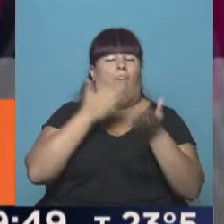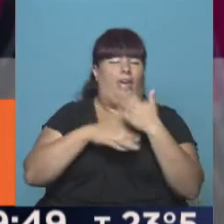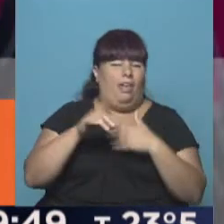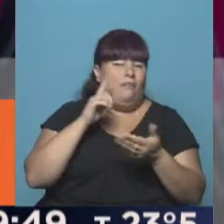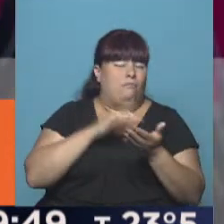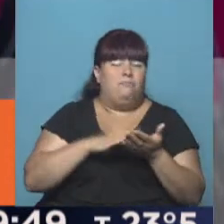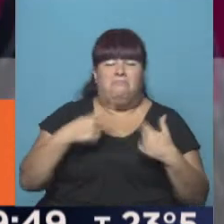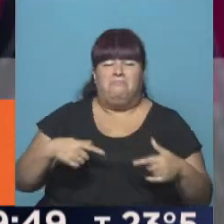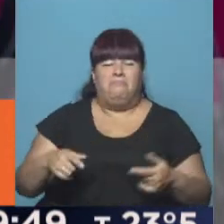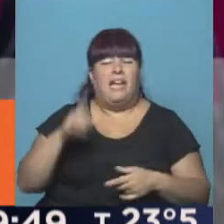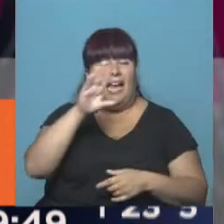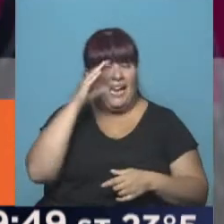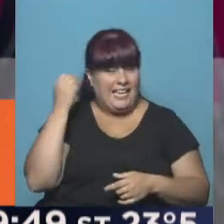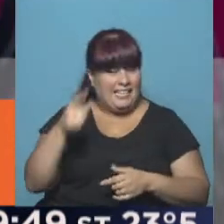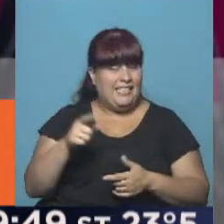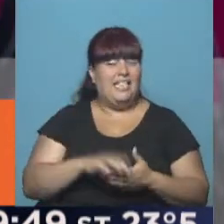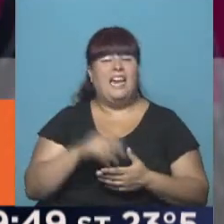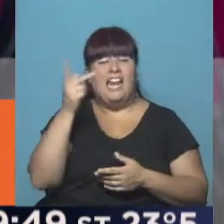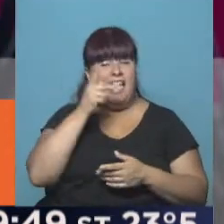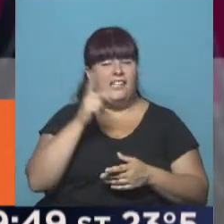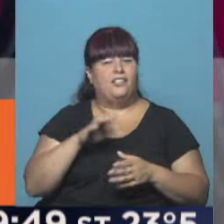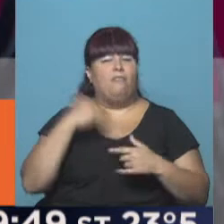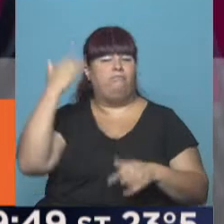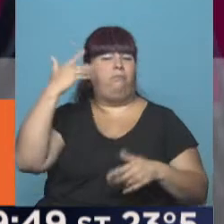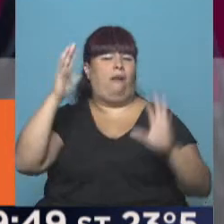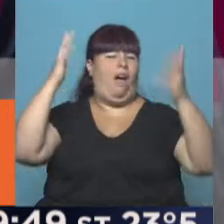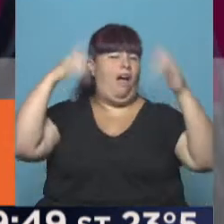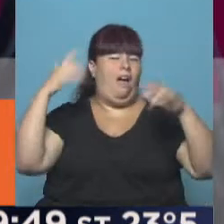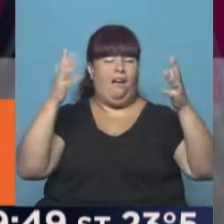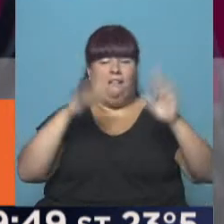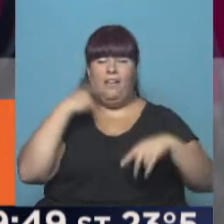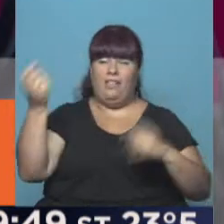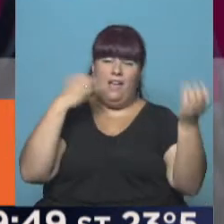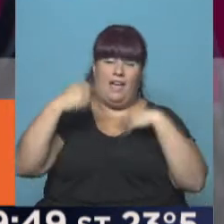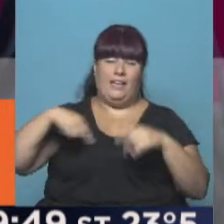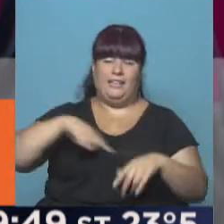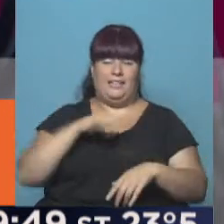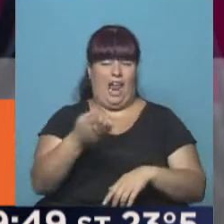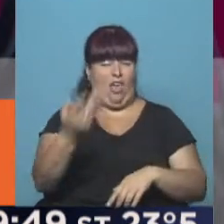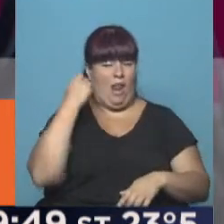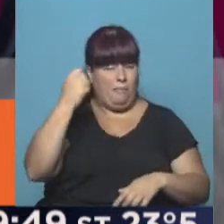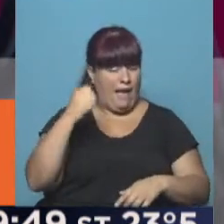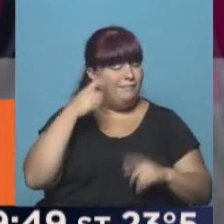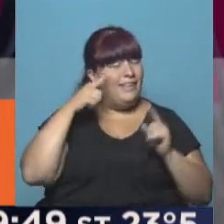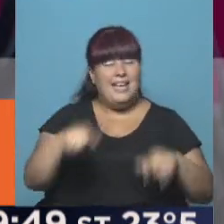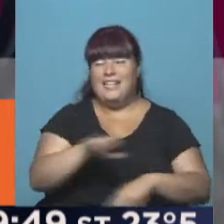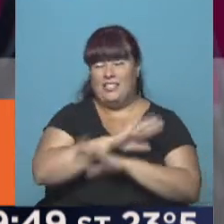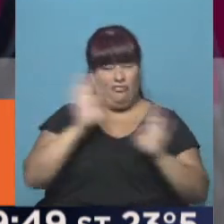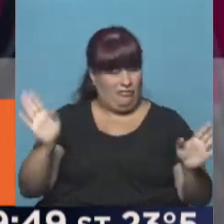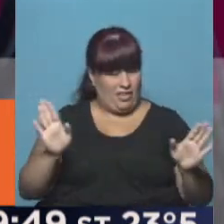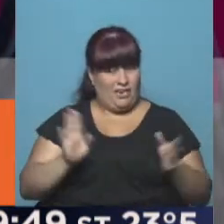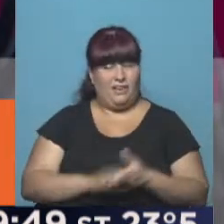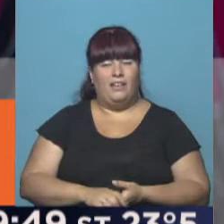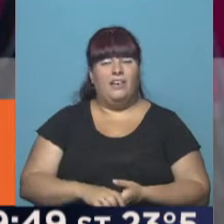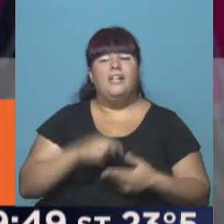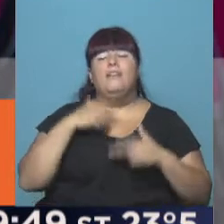argumentos. Cristina Kirchner o Néstor Kirchner hacían un acto, aplaudían todos y nos decían traidores a la patria. Yo creo que esas cosas no tienen que pasar.